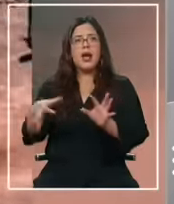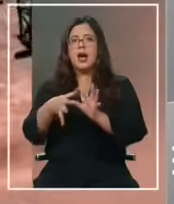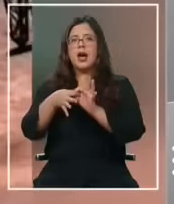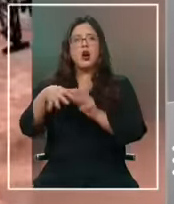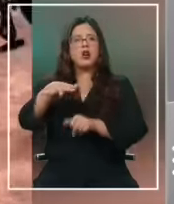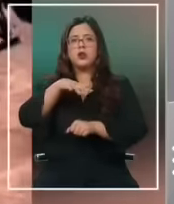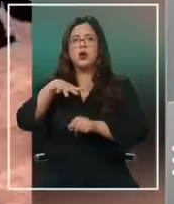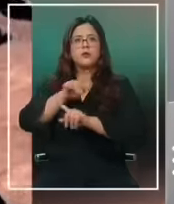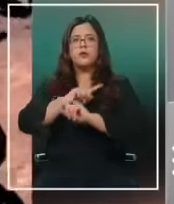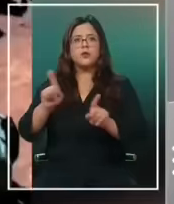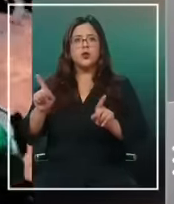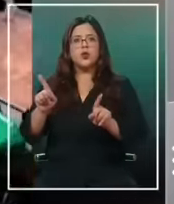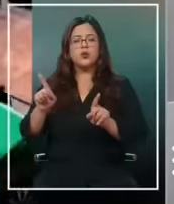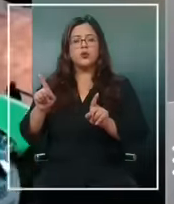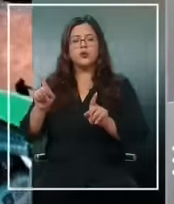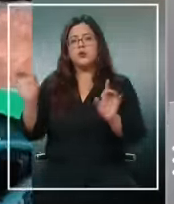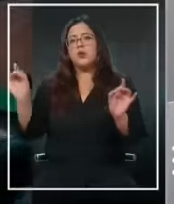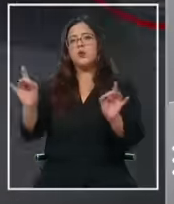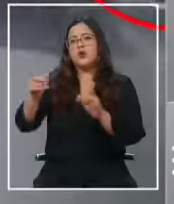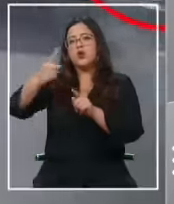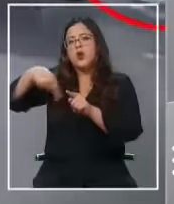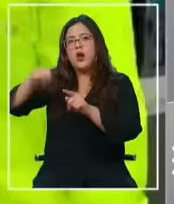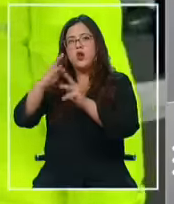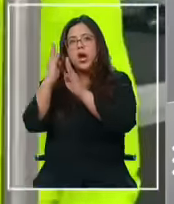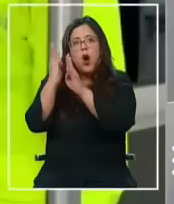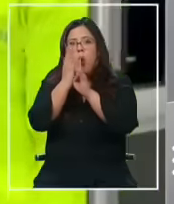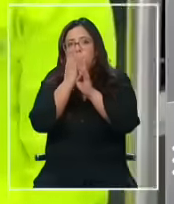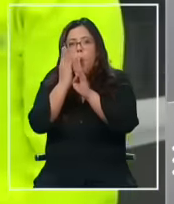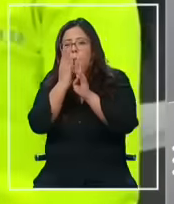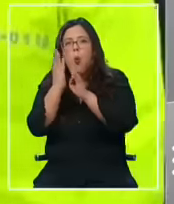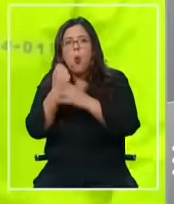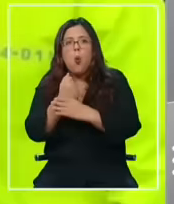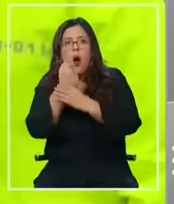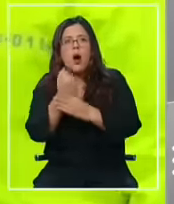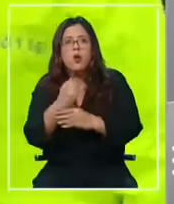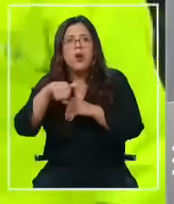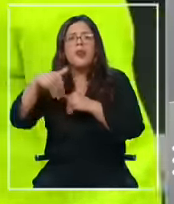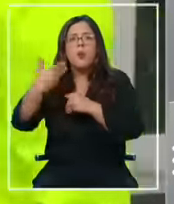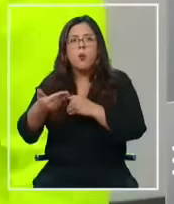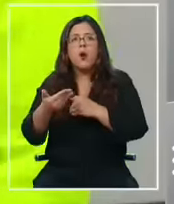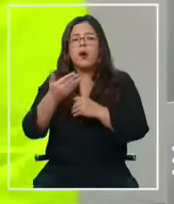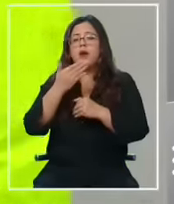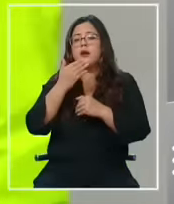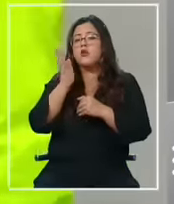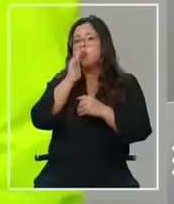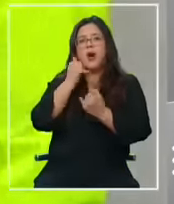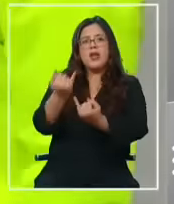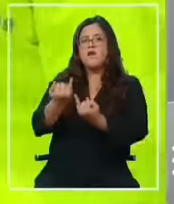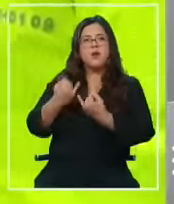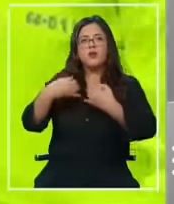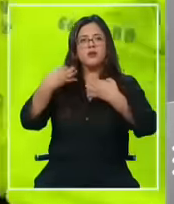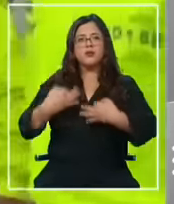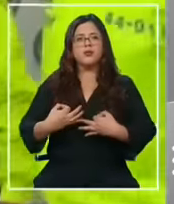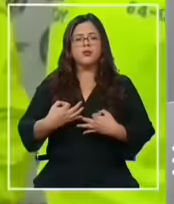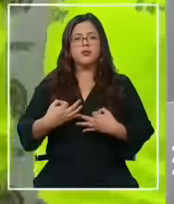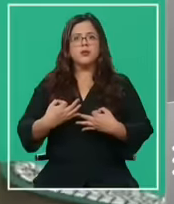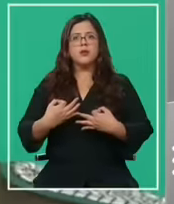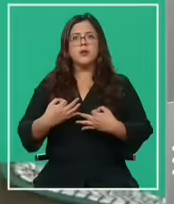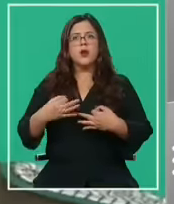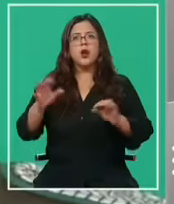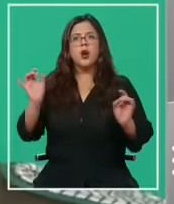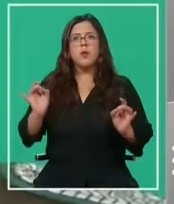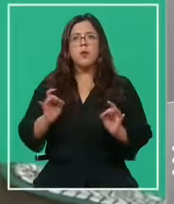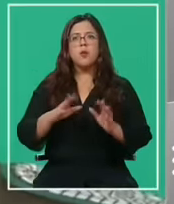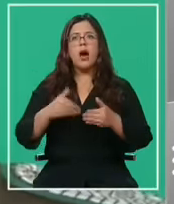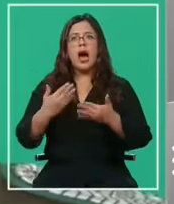hecho. Respecto a si actuaron como encubridores, es decir, con posterioridad al hecho, tampoco tenemos aún información. Yo diría que, por